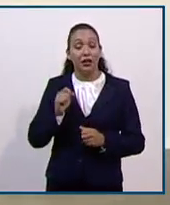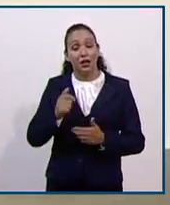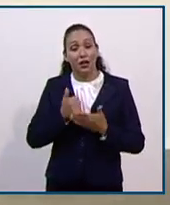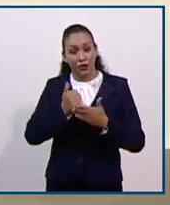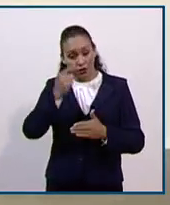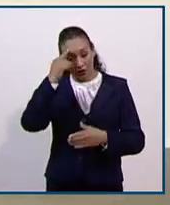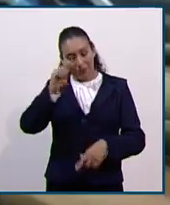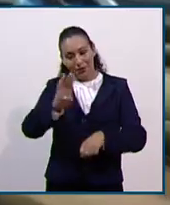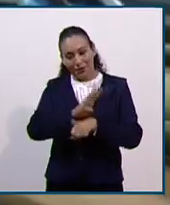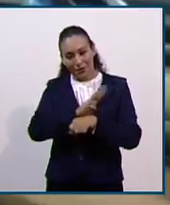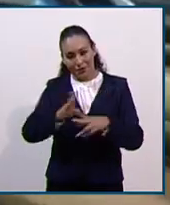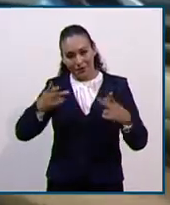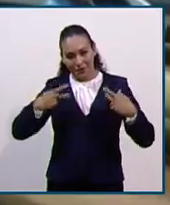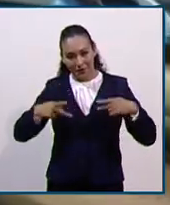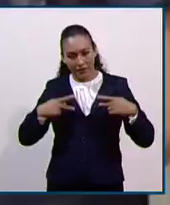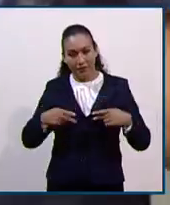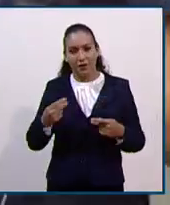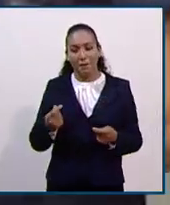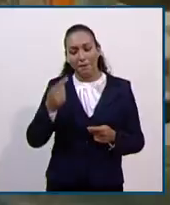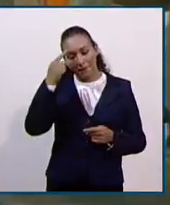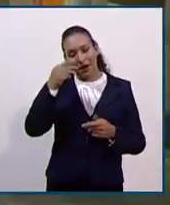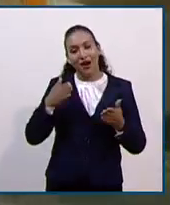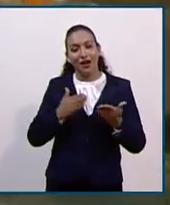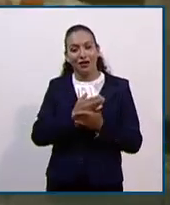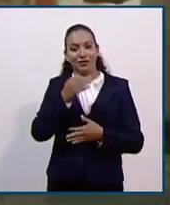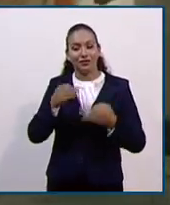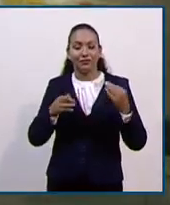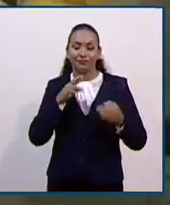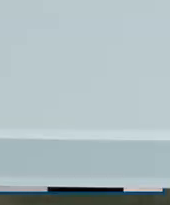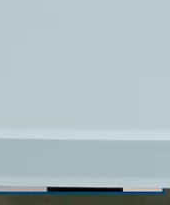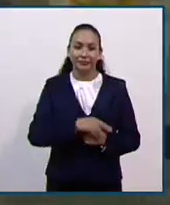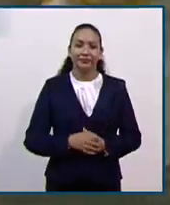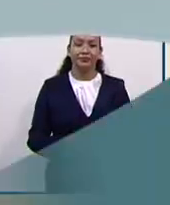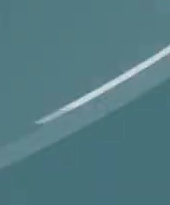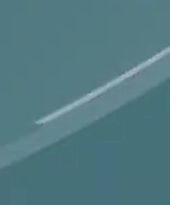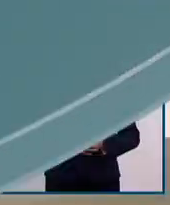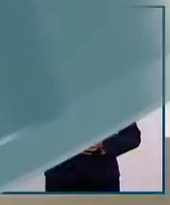prejudicial con el fin de agilizar la impartición de justicia.